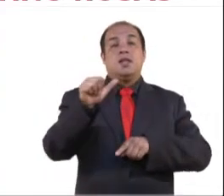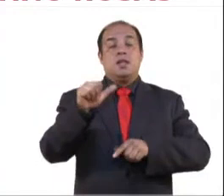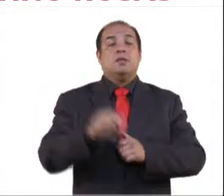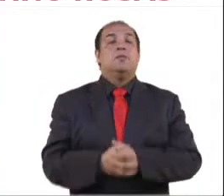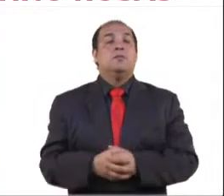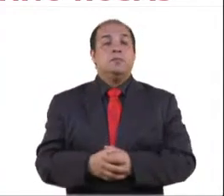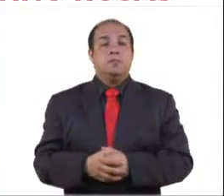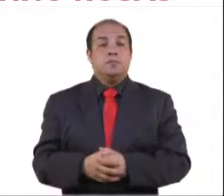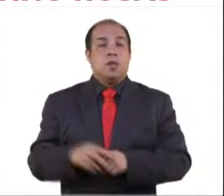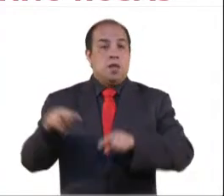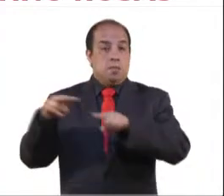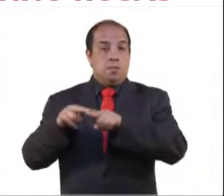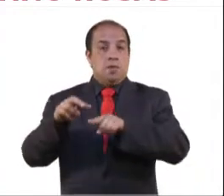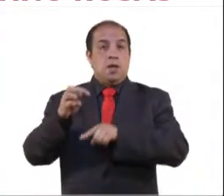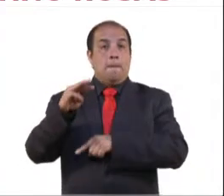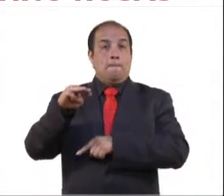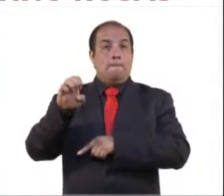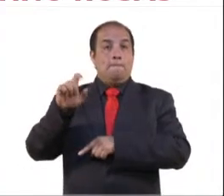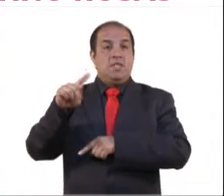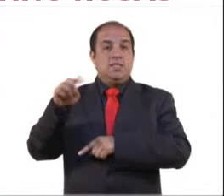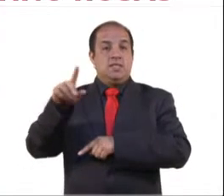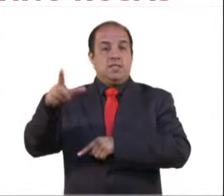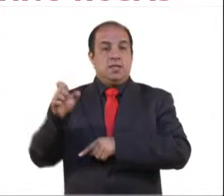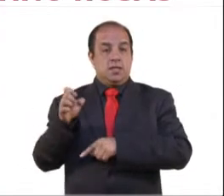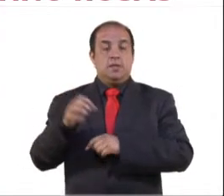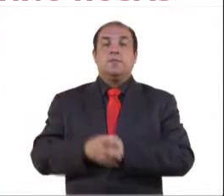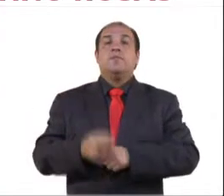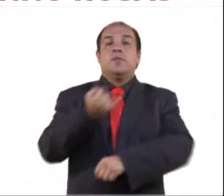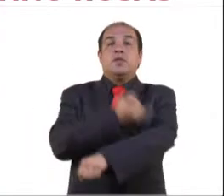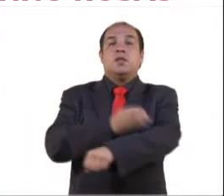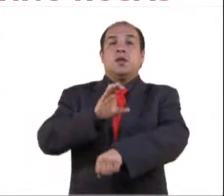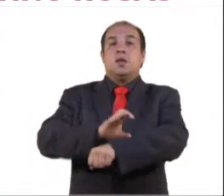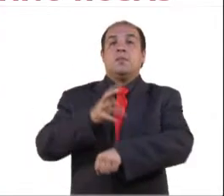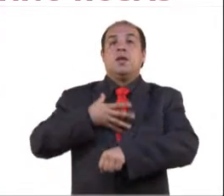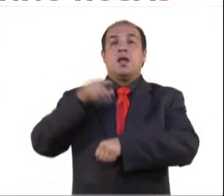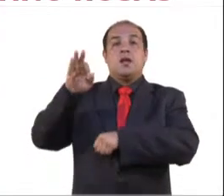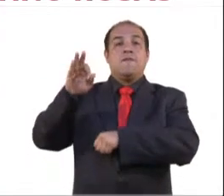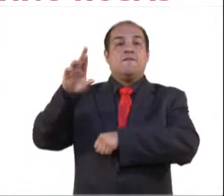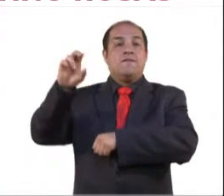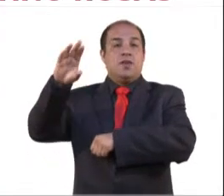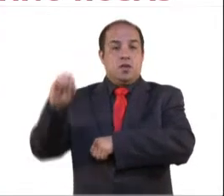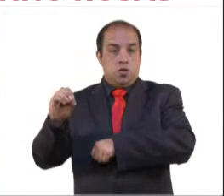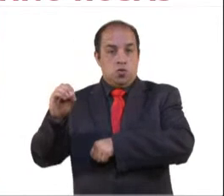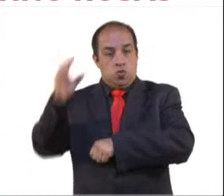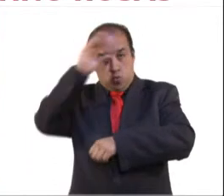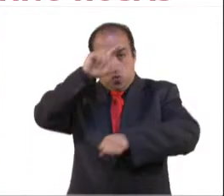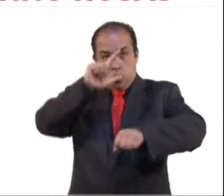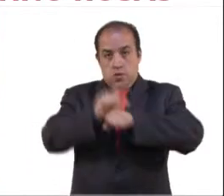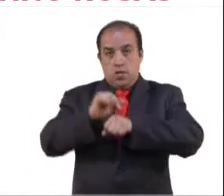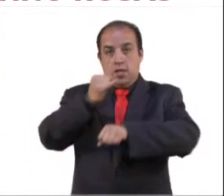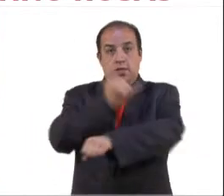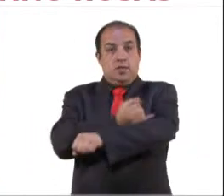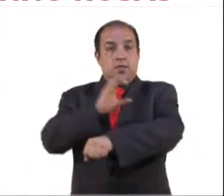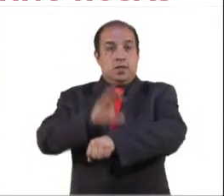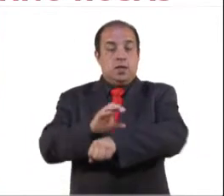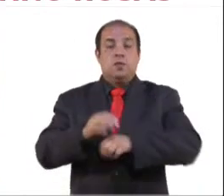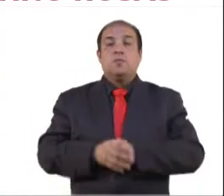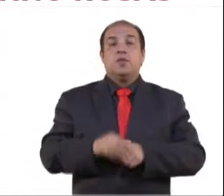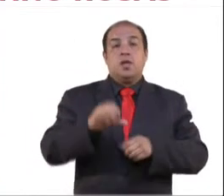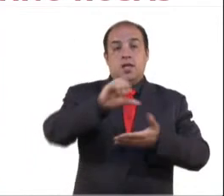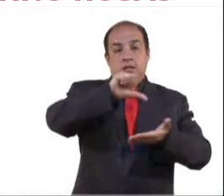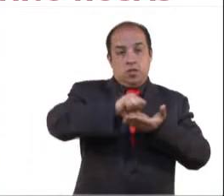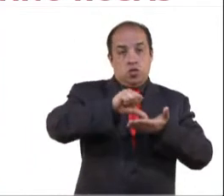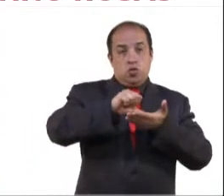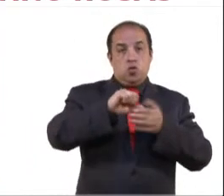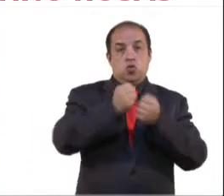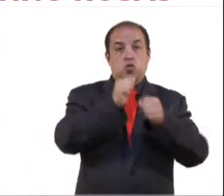En Iztacalco estaremos en el Faro Cultural Iztacalco, en el Centro Social Deportivo San Pedro, en el